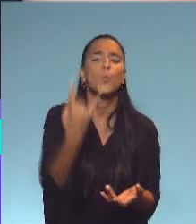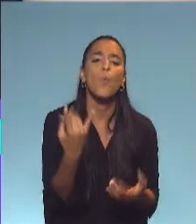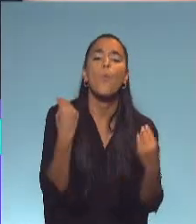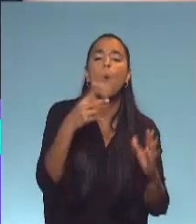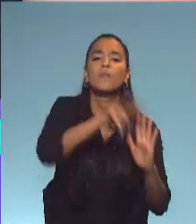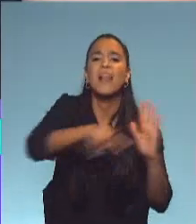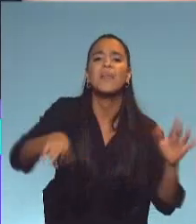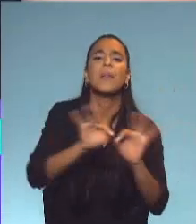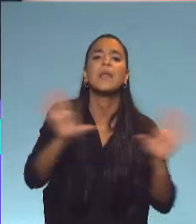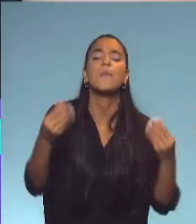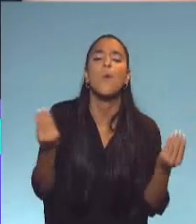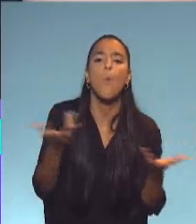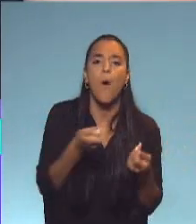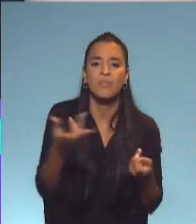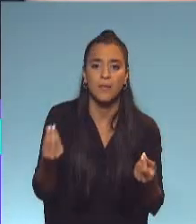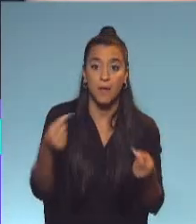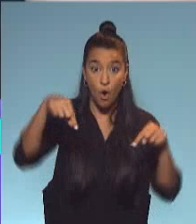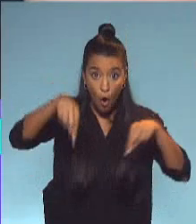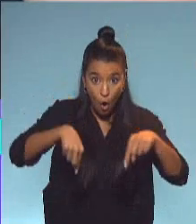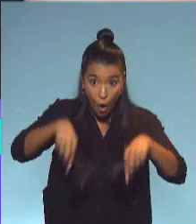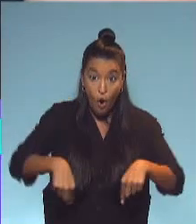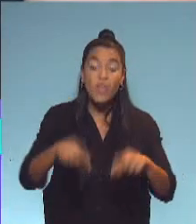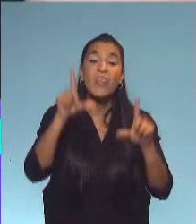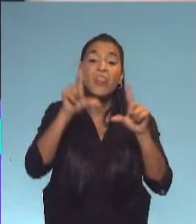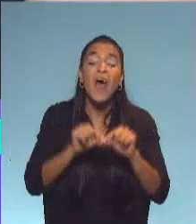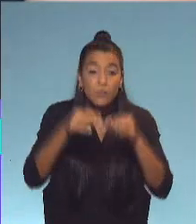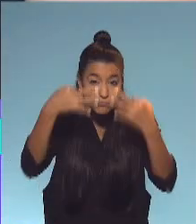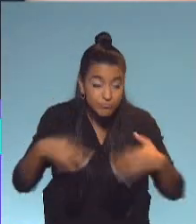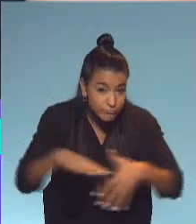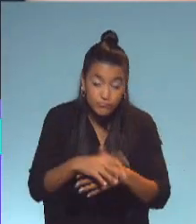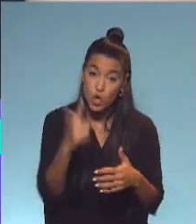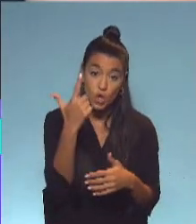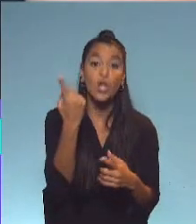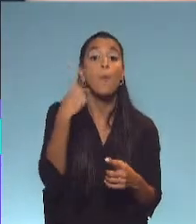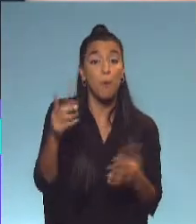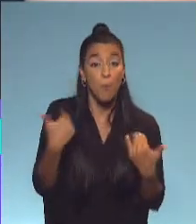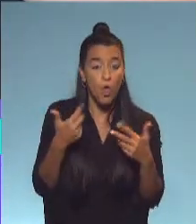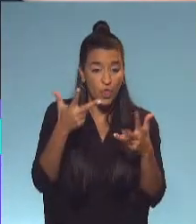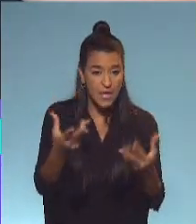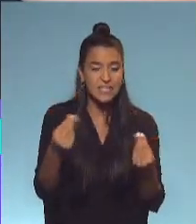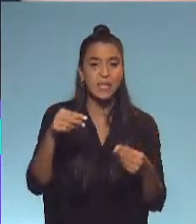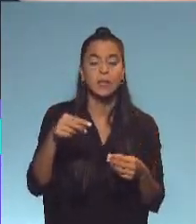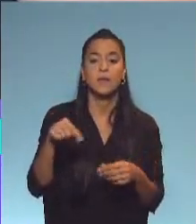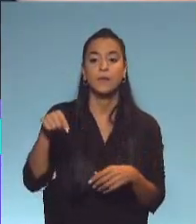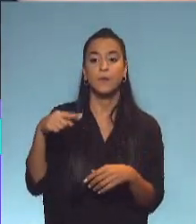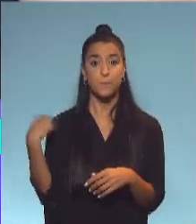cuántas tienen libres? al día de hoy no tengo el dato, pero lo que sí le puedo decir es que trabajamos